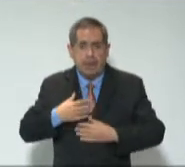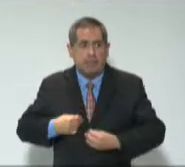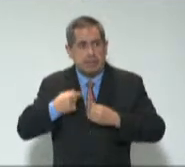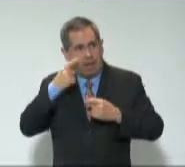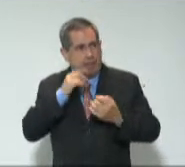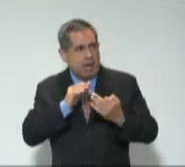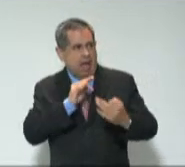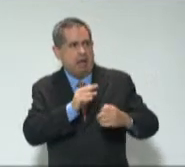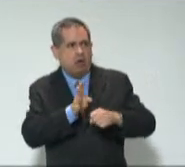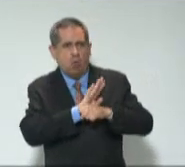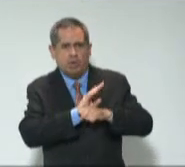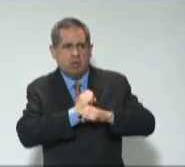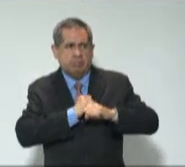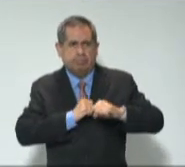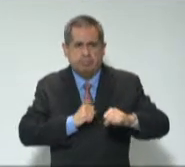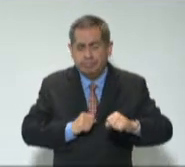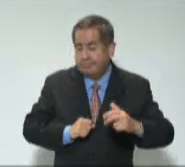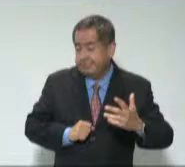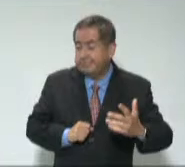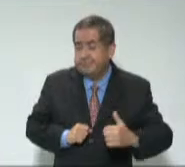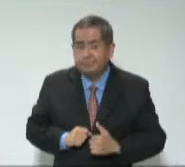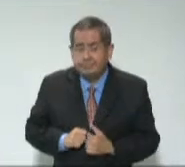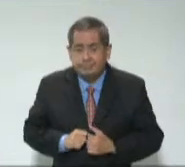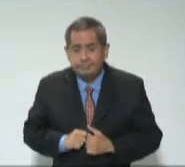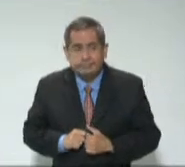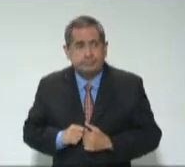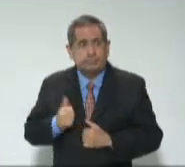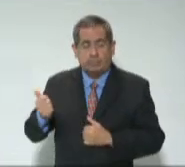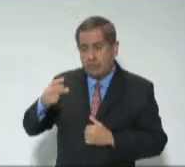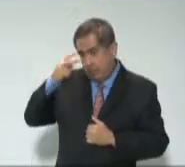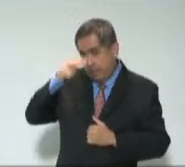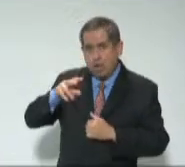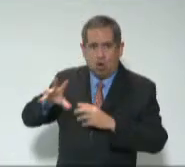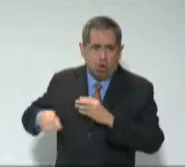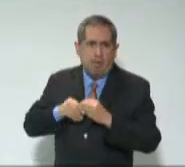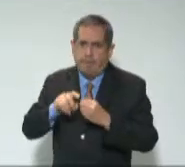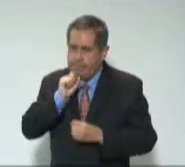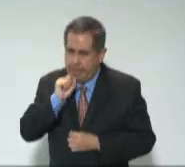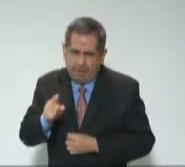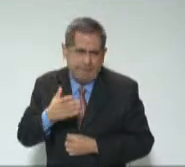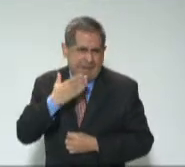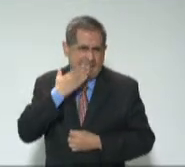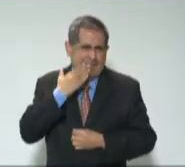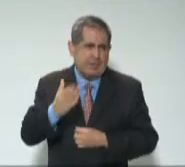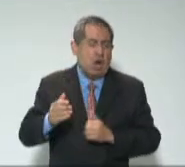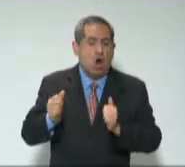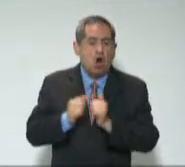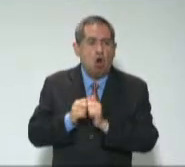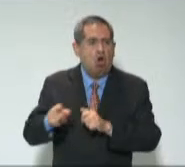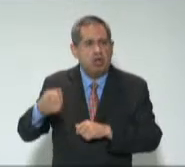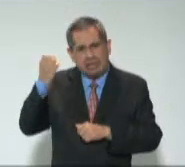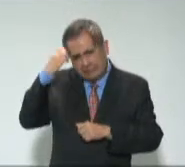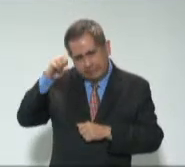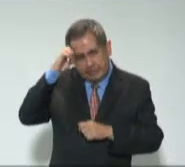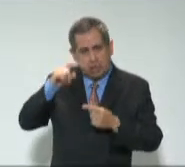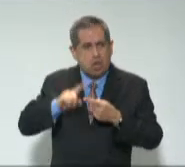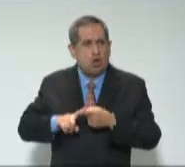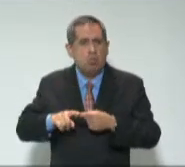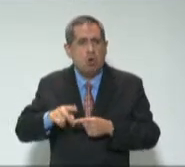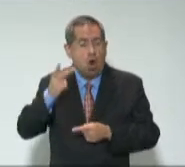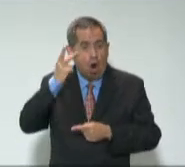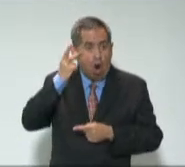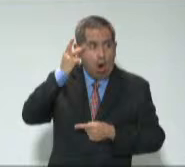pandemia entonces a eso se suma la experiencia la de México por supuesto en línea con experiencias de países como